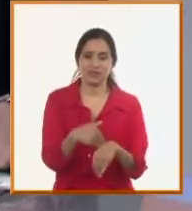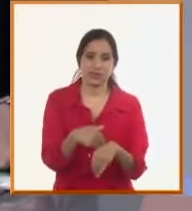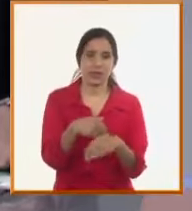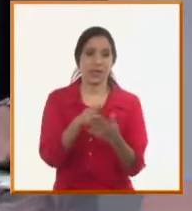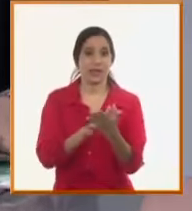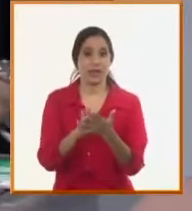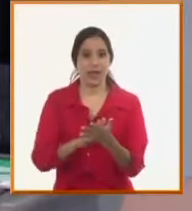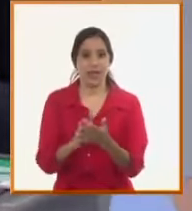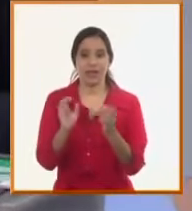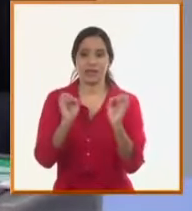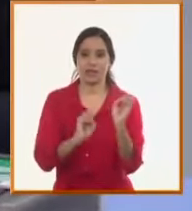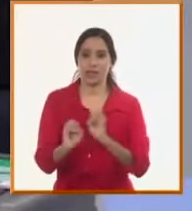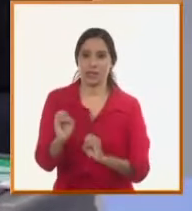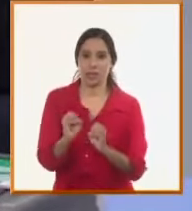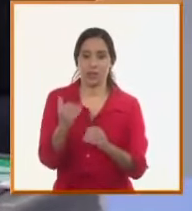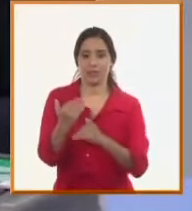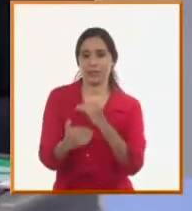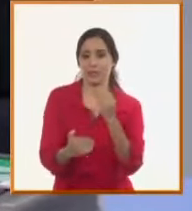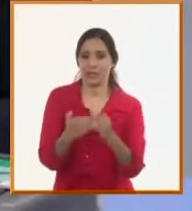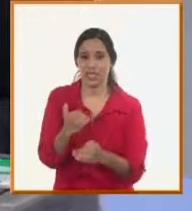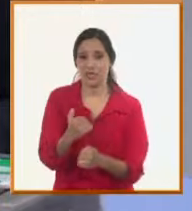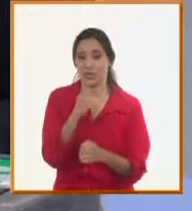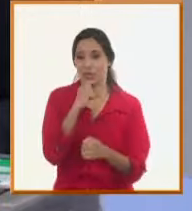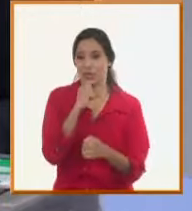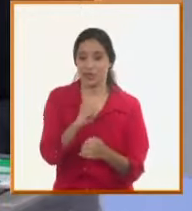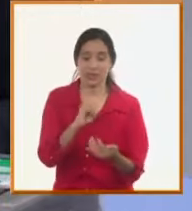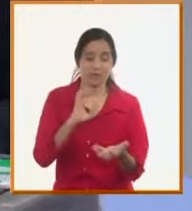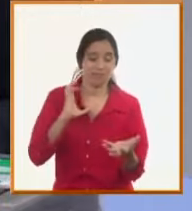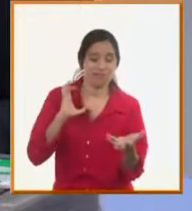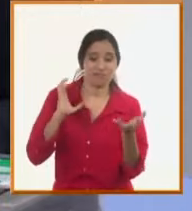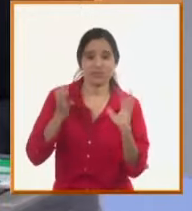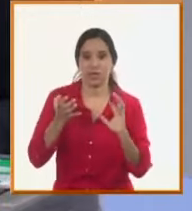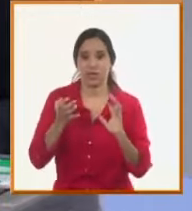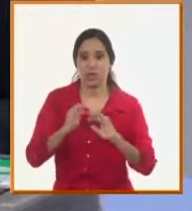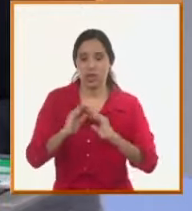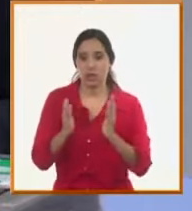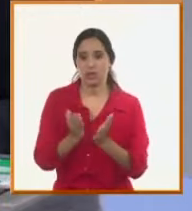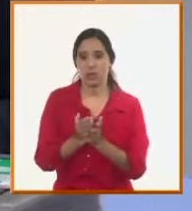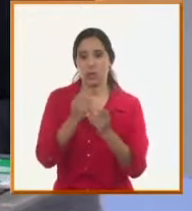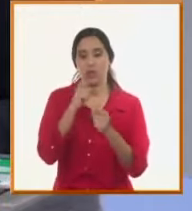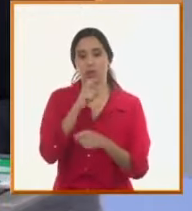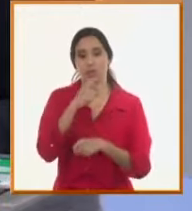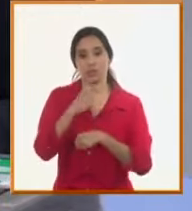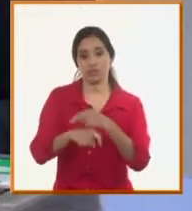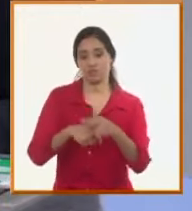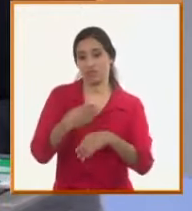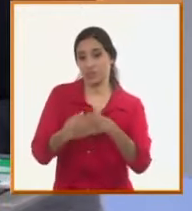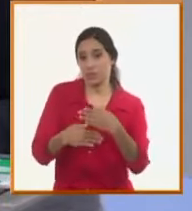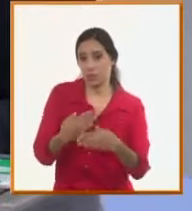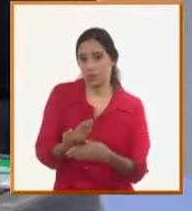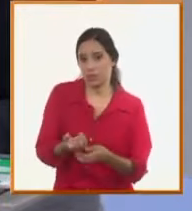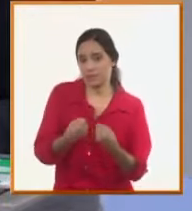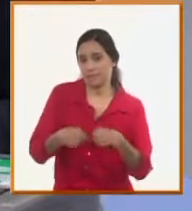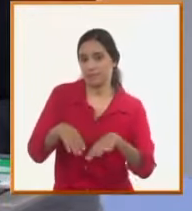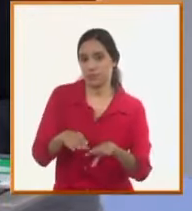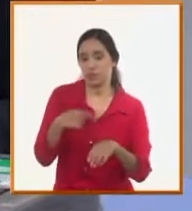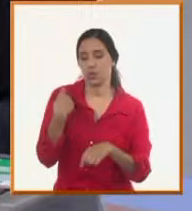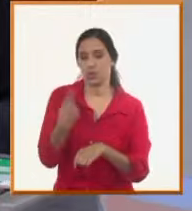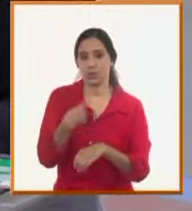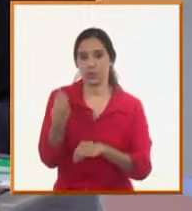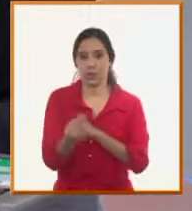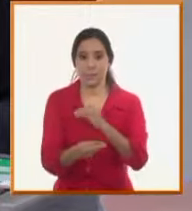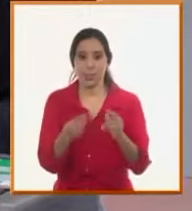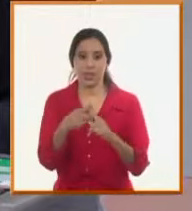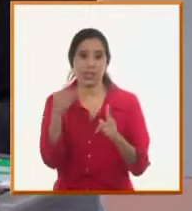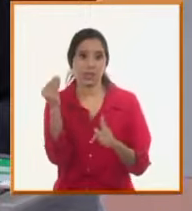en burocracia, en todas esas trabas que tienen los procesos de seguro actuales, nosotros vamos a revertir eso en tecnología,